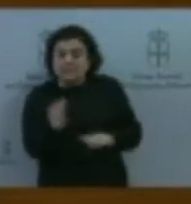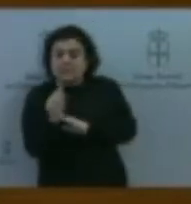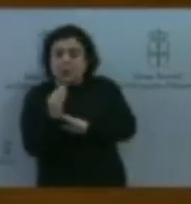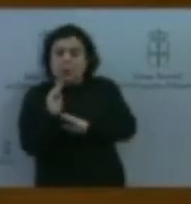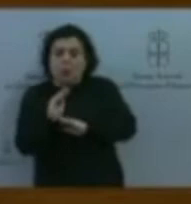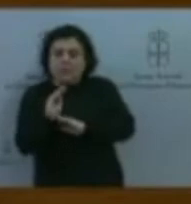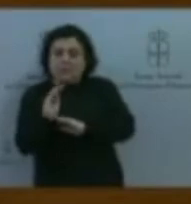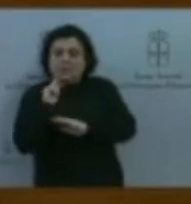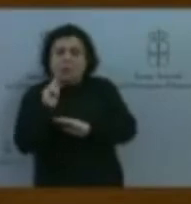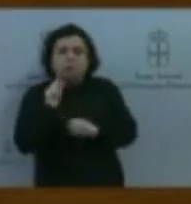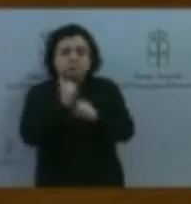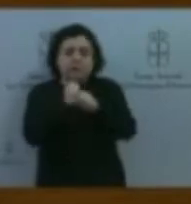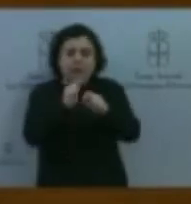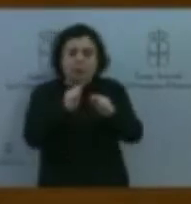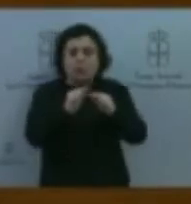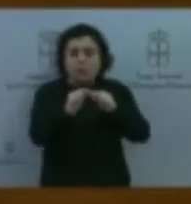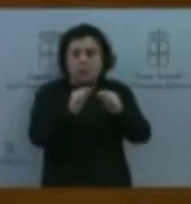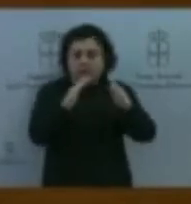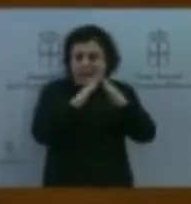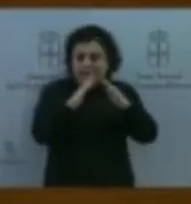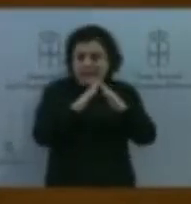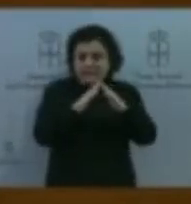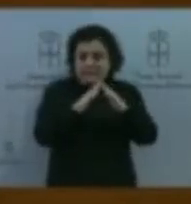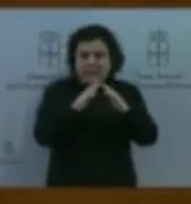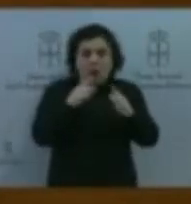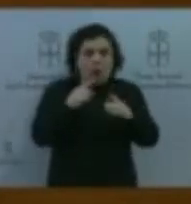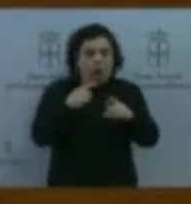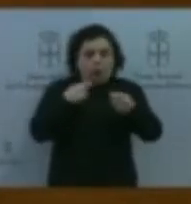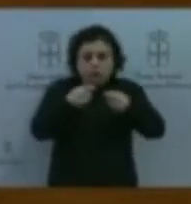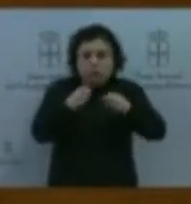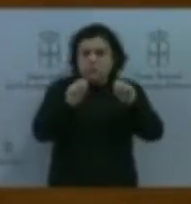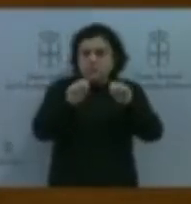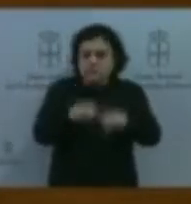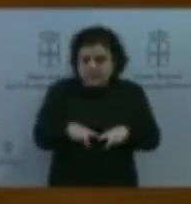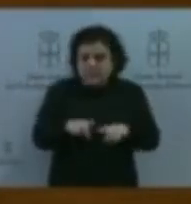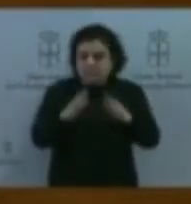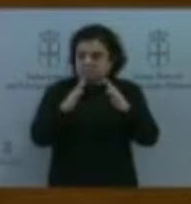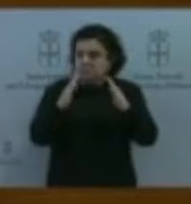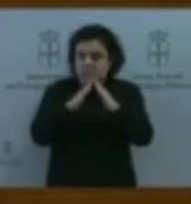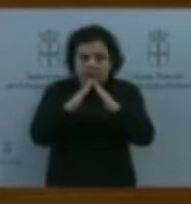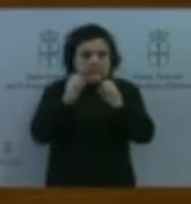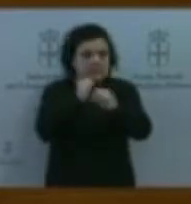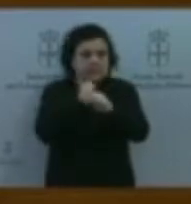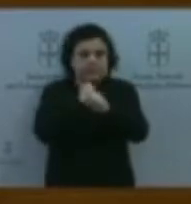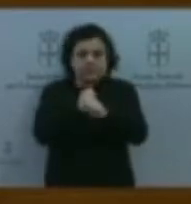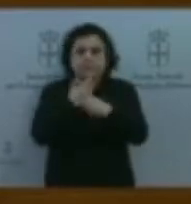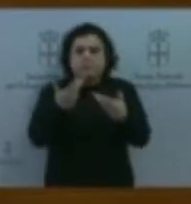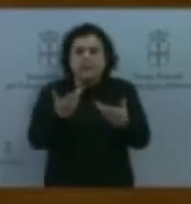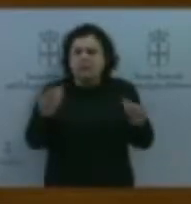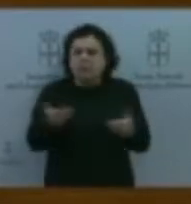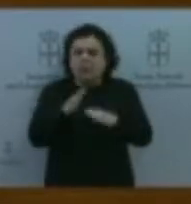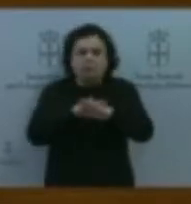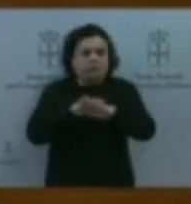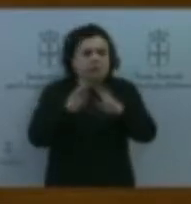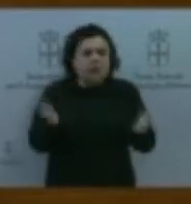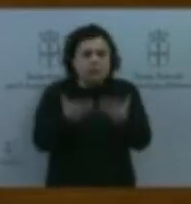asuntos sin control. Porque cuando hablamos de teletrabajo, y nos parece bien fomentar el teletrabajo en algunos casos, yo estoy seguro que,